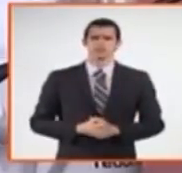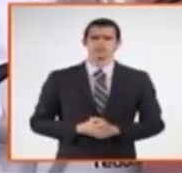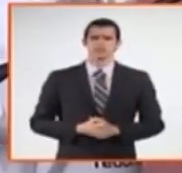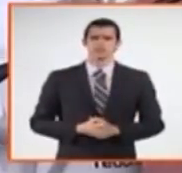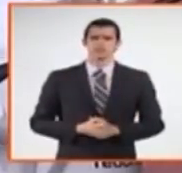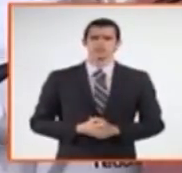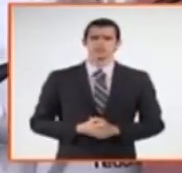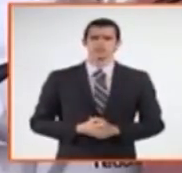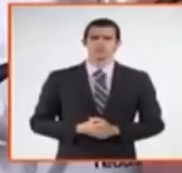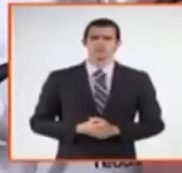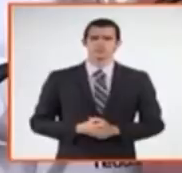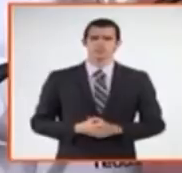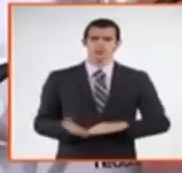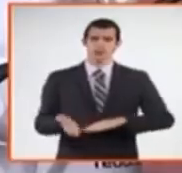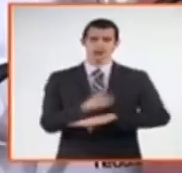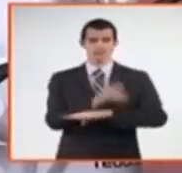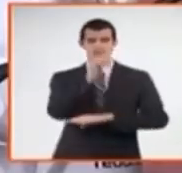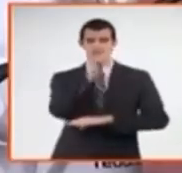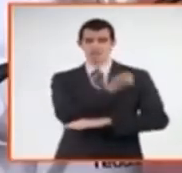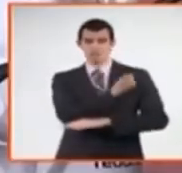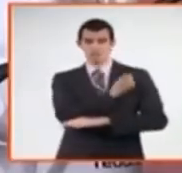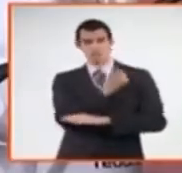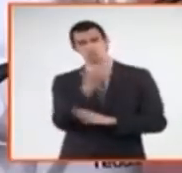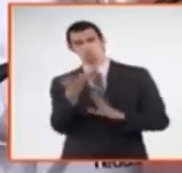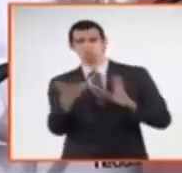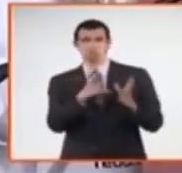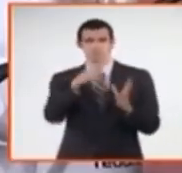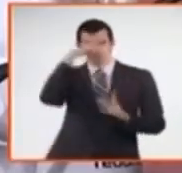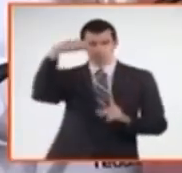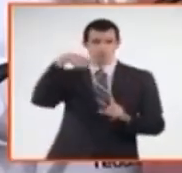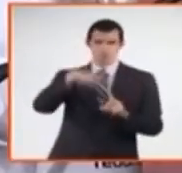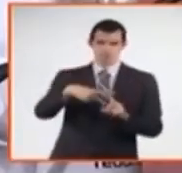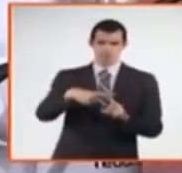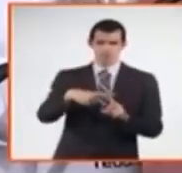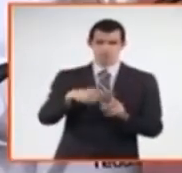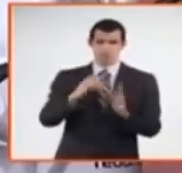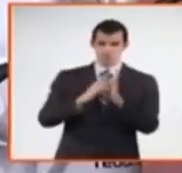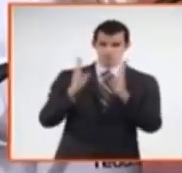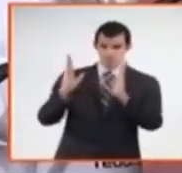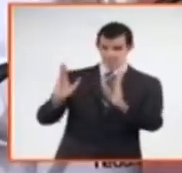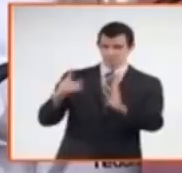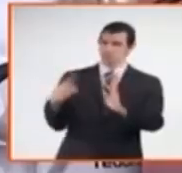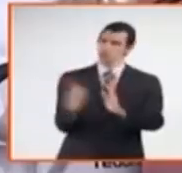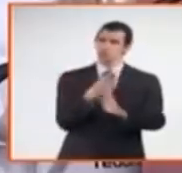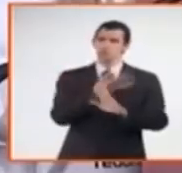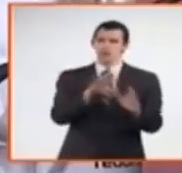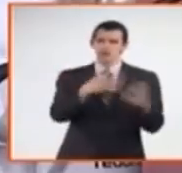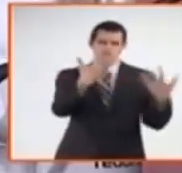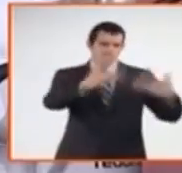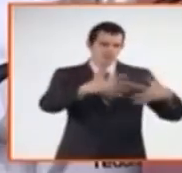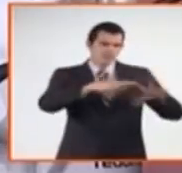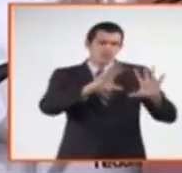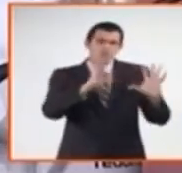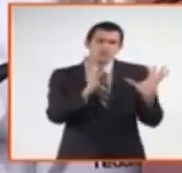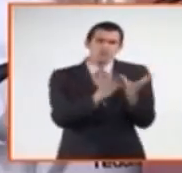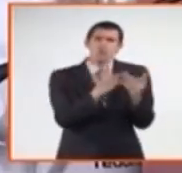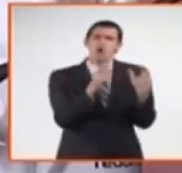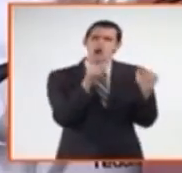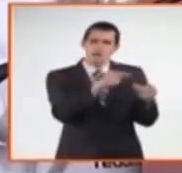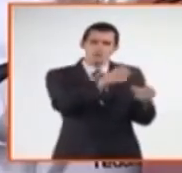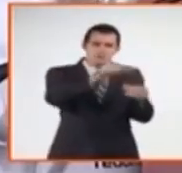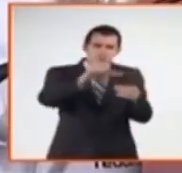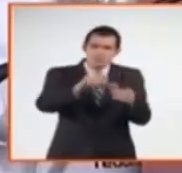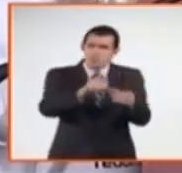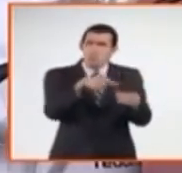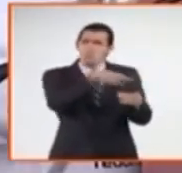para inmunizar a toda nuestra población ósea en él tenemos un mes más o menos desde atrás